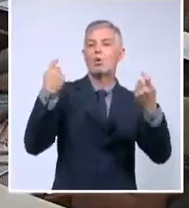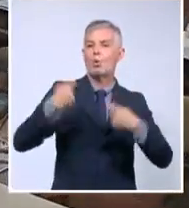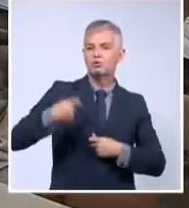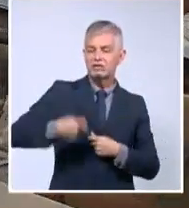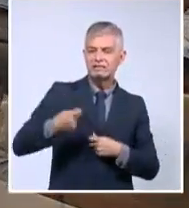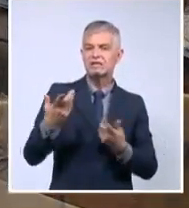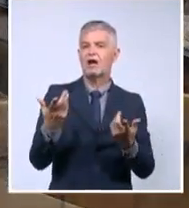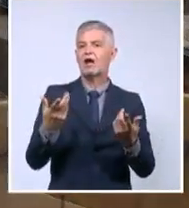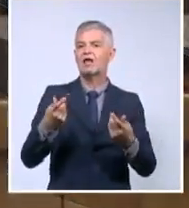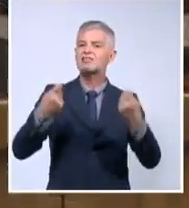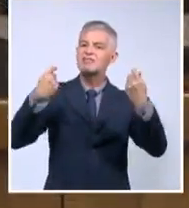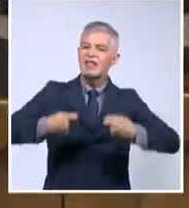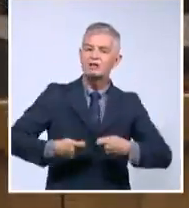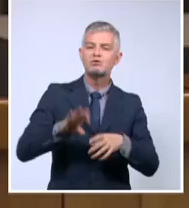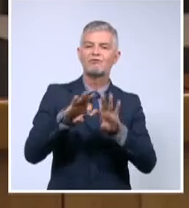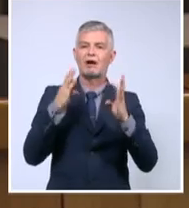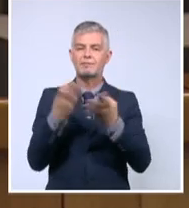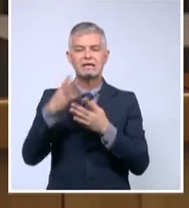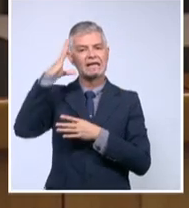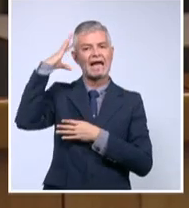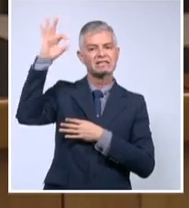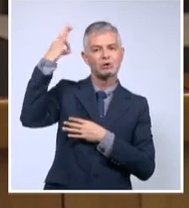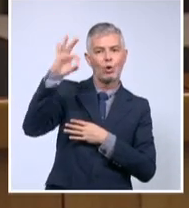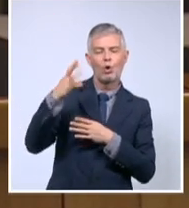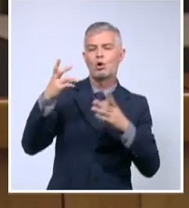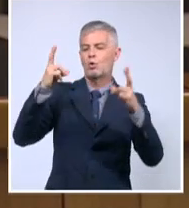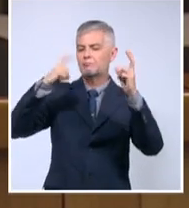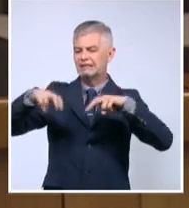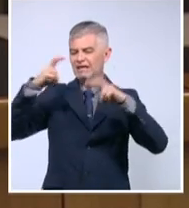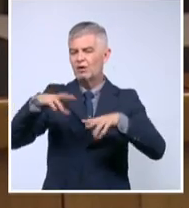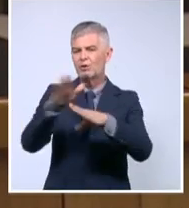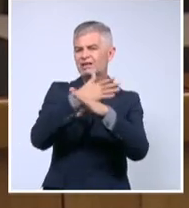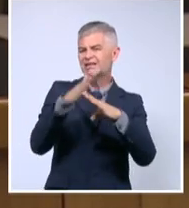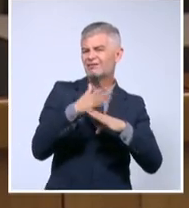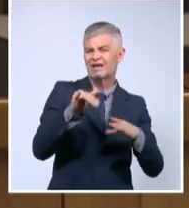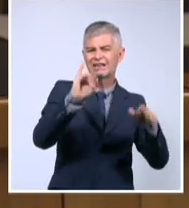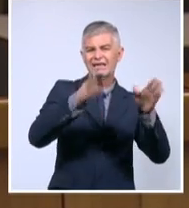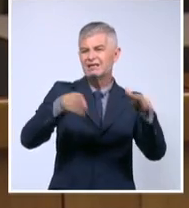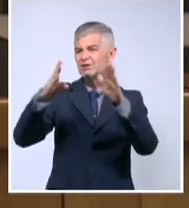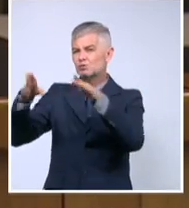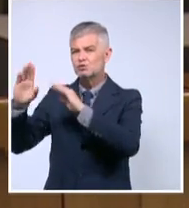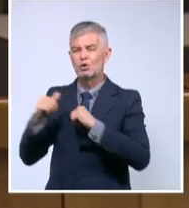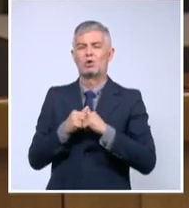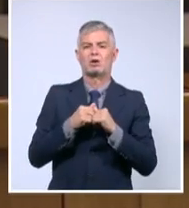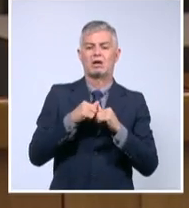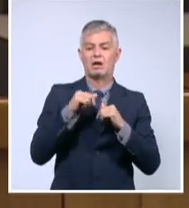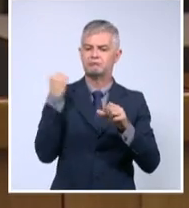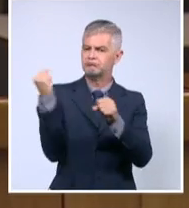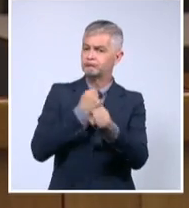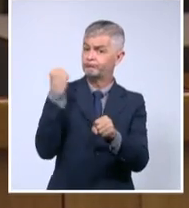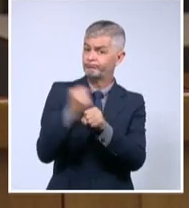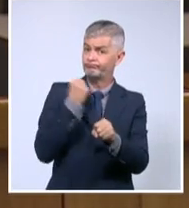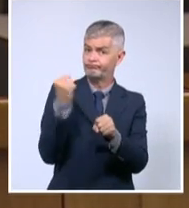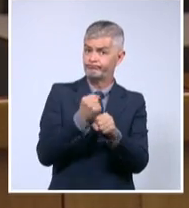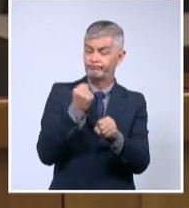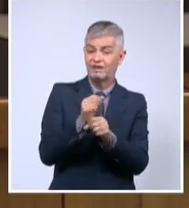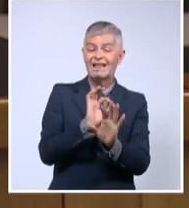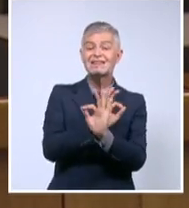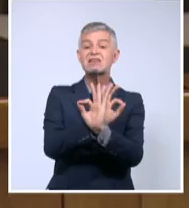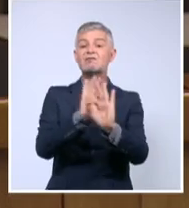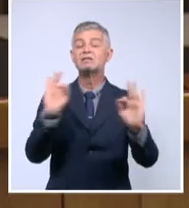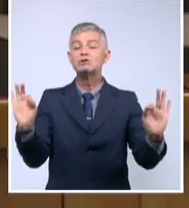de Familia, psicólogos e investigadores de diversas instituciones, ha realizado una ardua labor en la definición de las